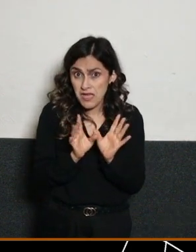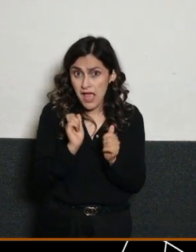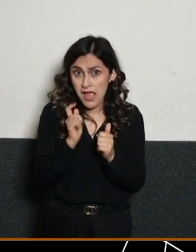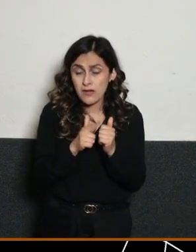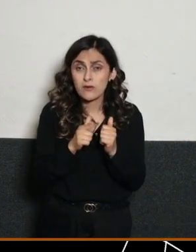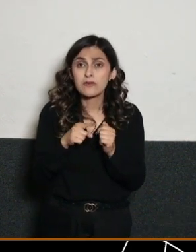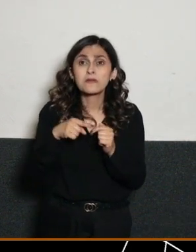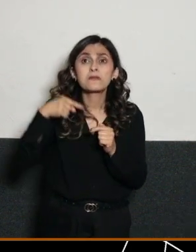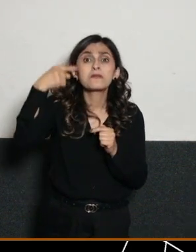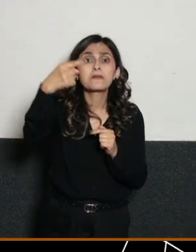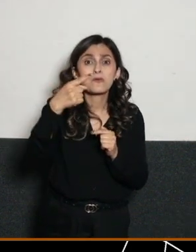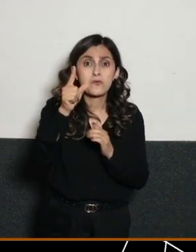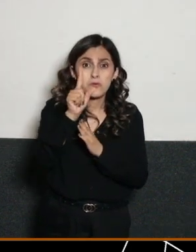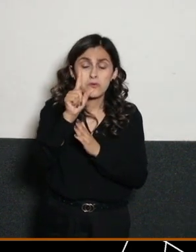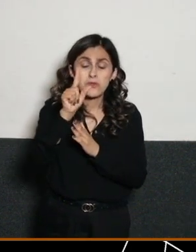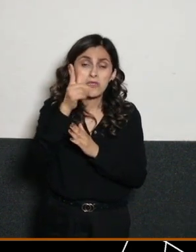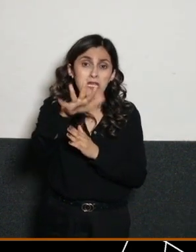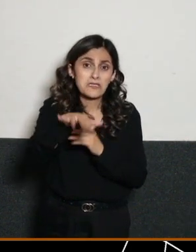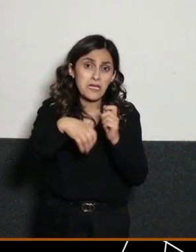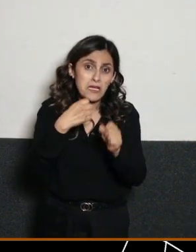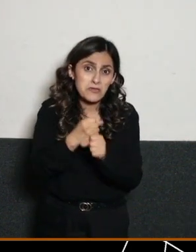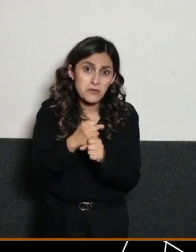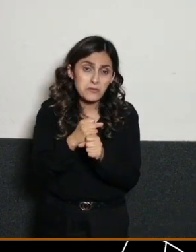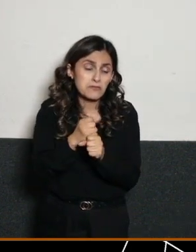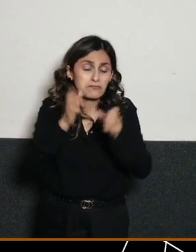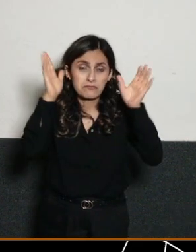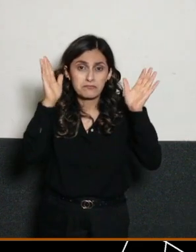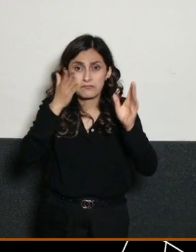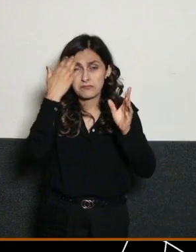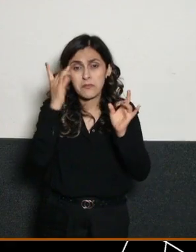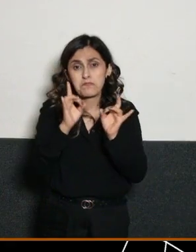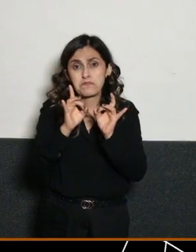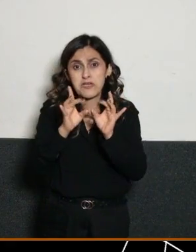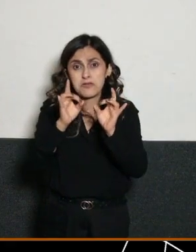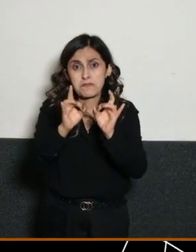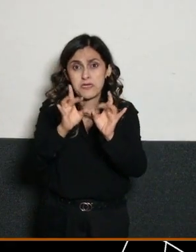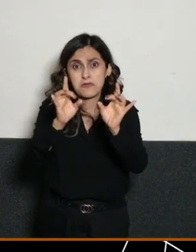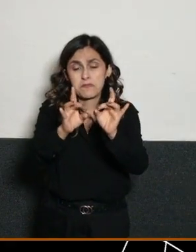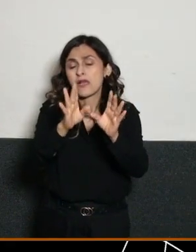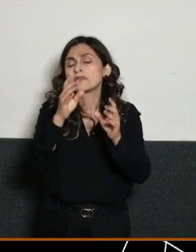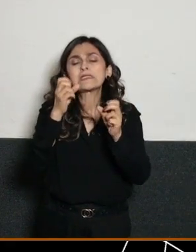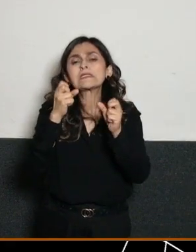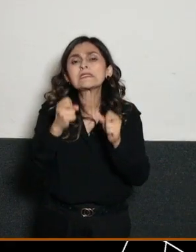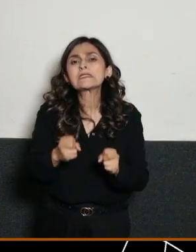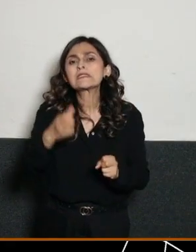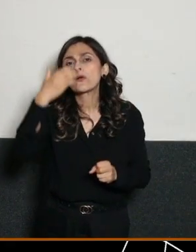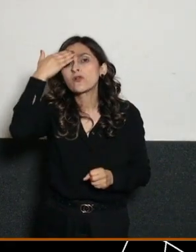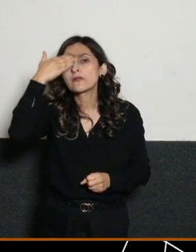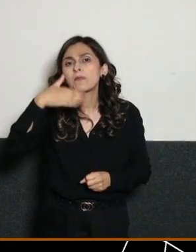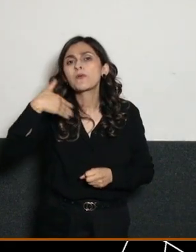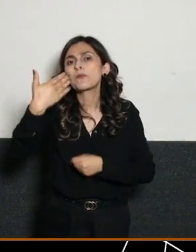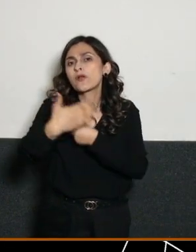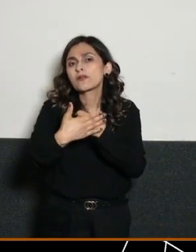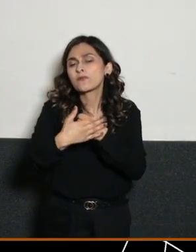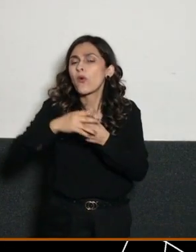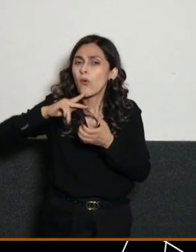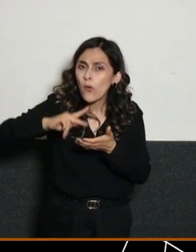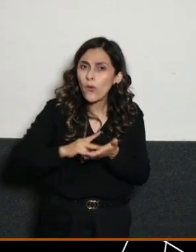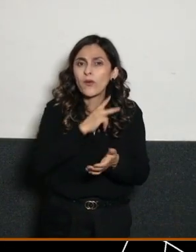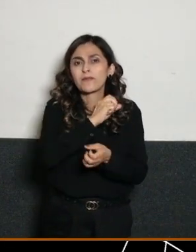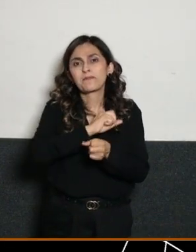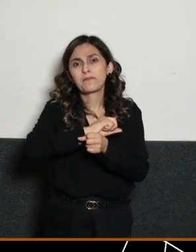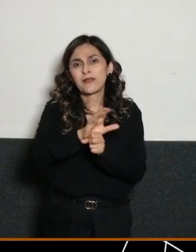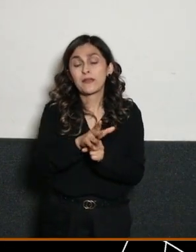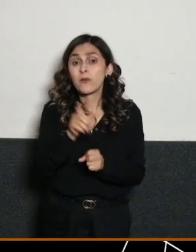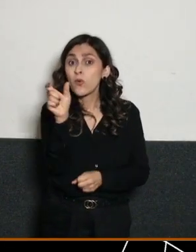años, solo sabemos que va a pasar. Desgraciadamente sabemos que va a haber otra pandemia. ¿Cuándo? ¿Quién sabe? Pero sabemos